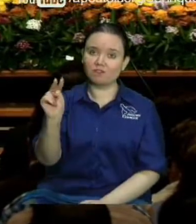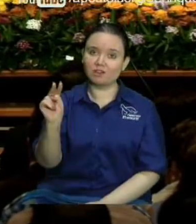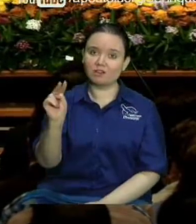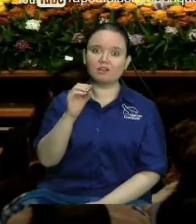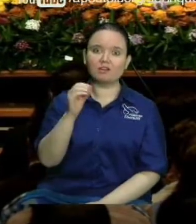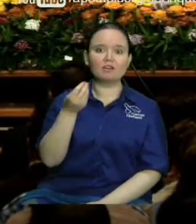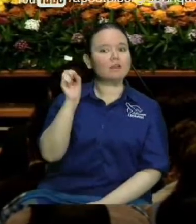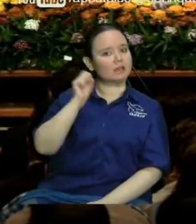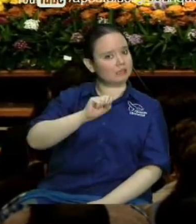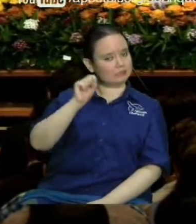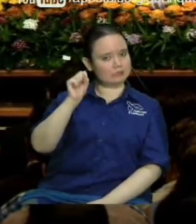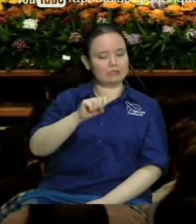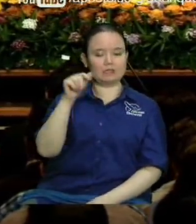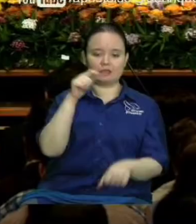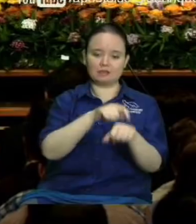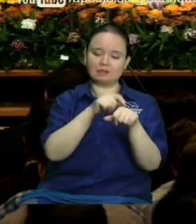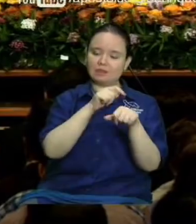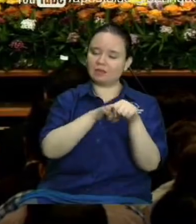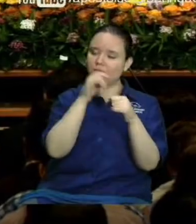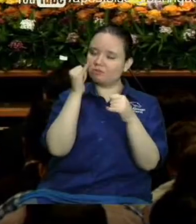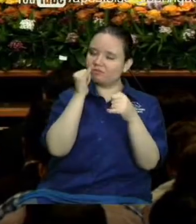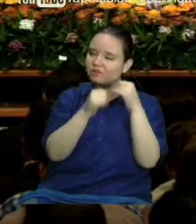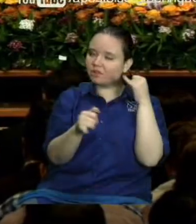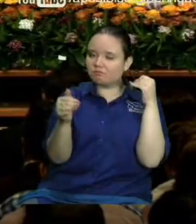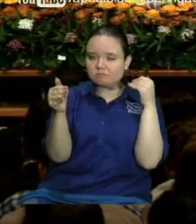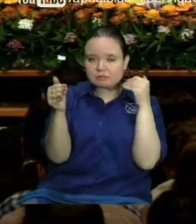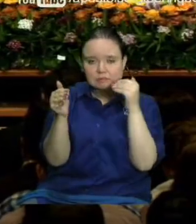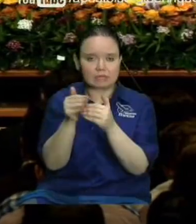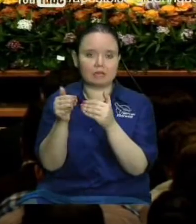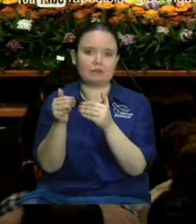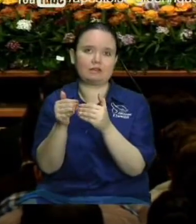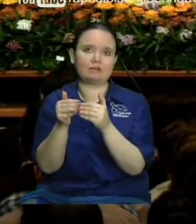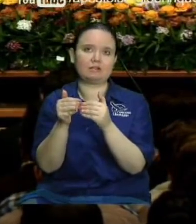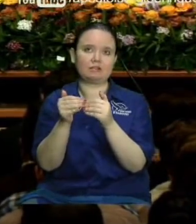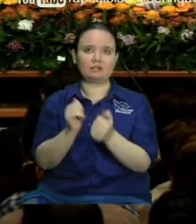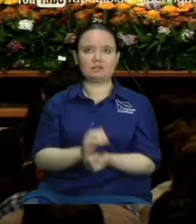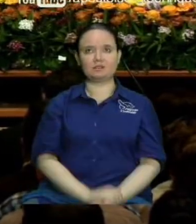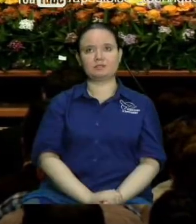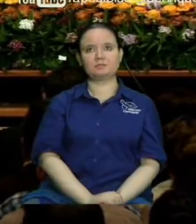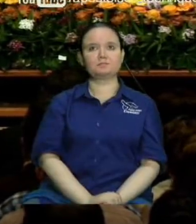que sí estamos en el final, que sí este es el final de los finales.